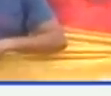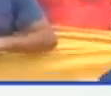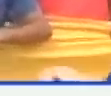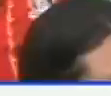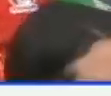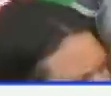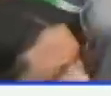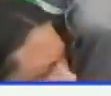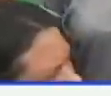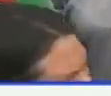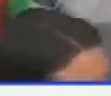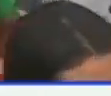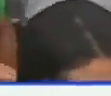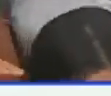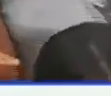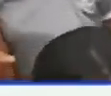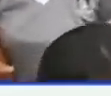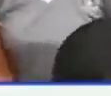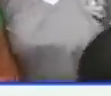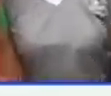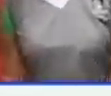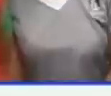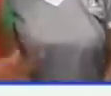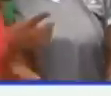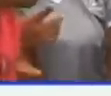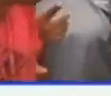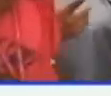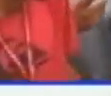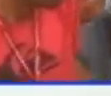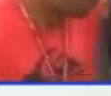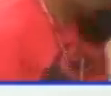democracia, la soberanía popular.